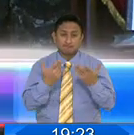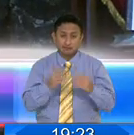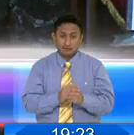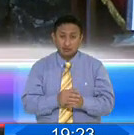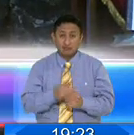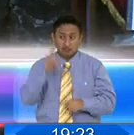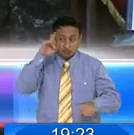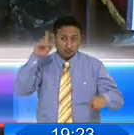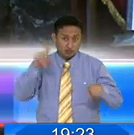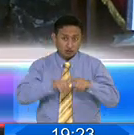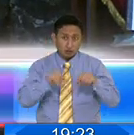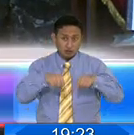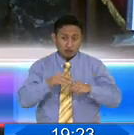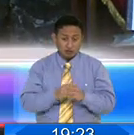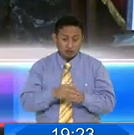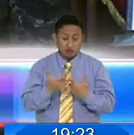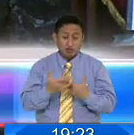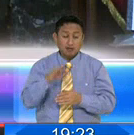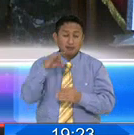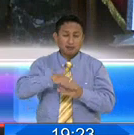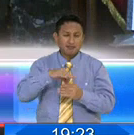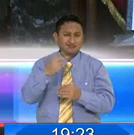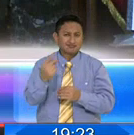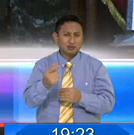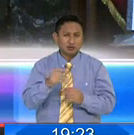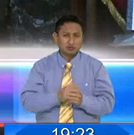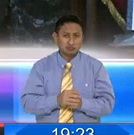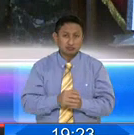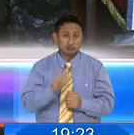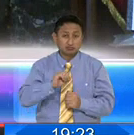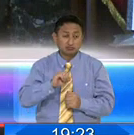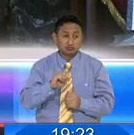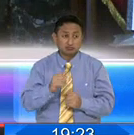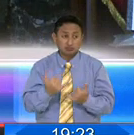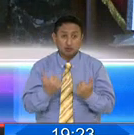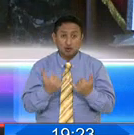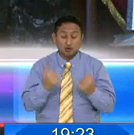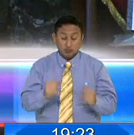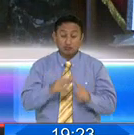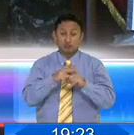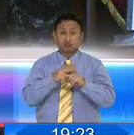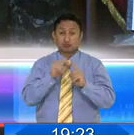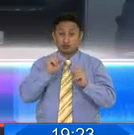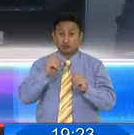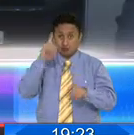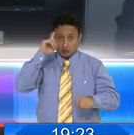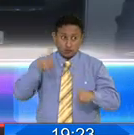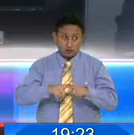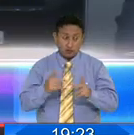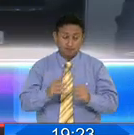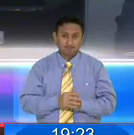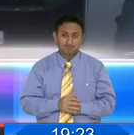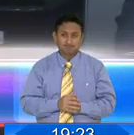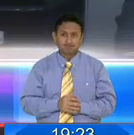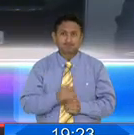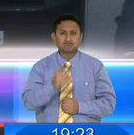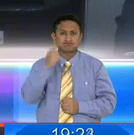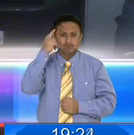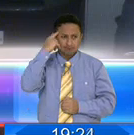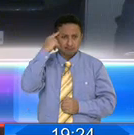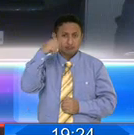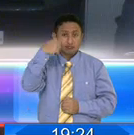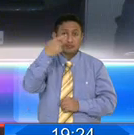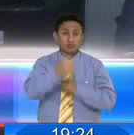lo antes posible si lo podemos hacer ahora en una extraordinaria así que los acuerdos y pensando en la agenda de 2021 en las autoridades del